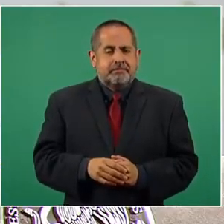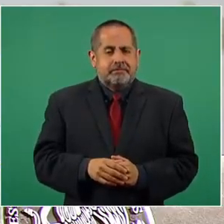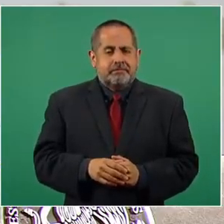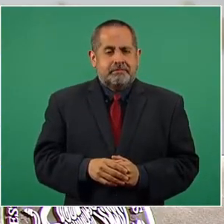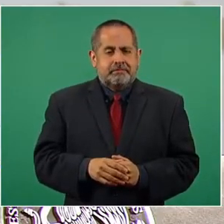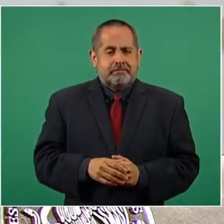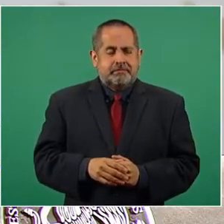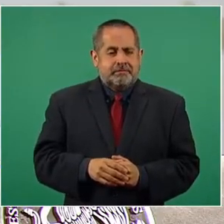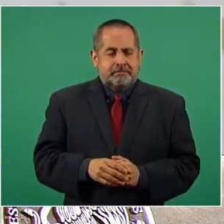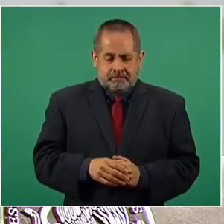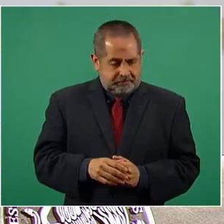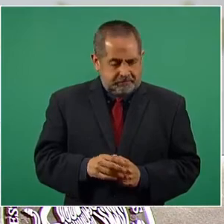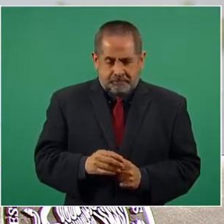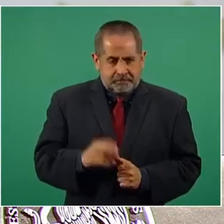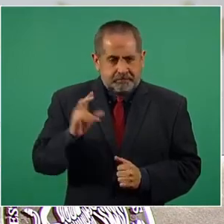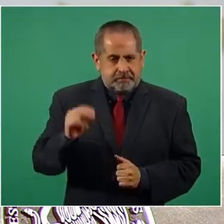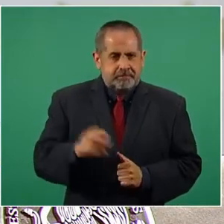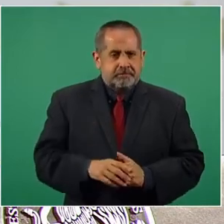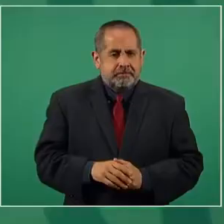no